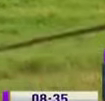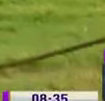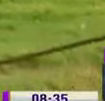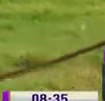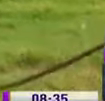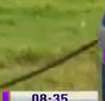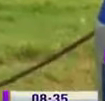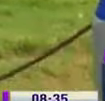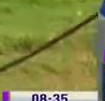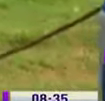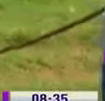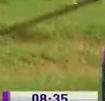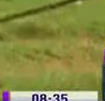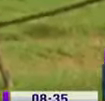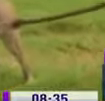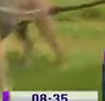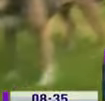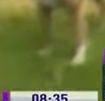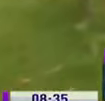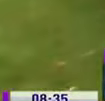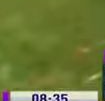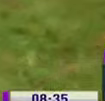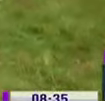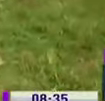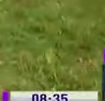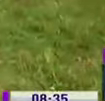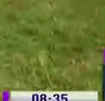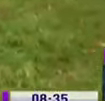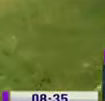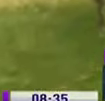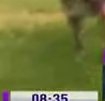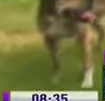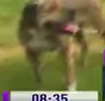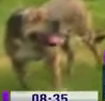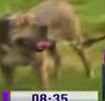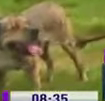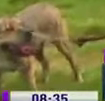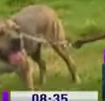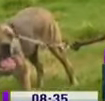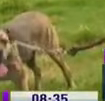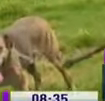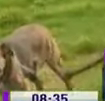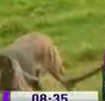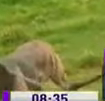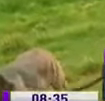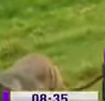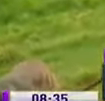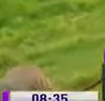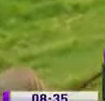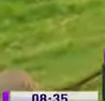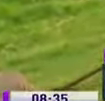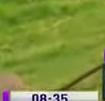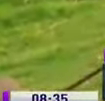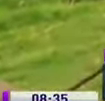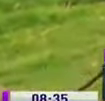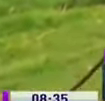No, desde pequeño le tuve que castrar. ¡Miau! Sí, para evitar la